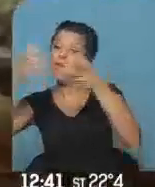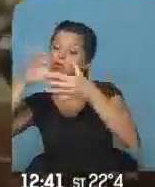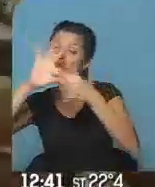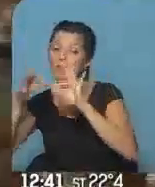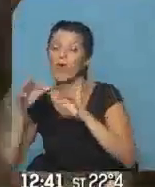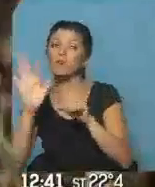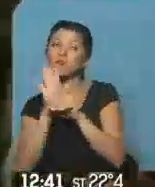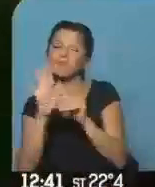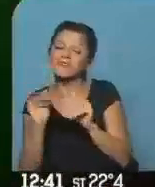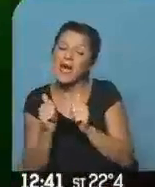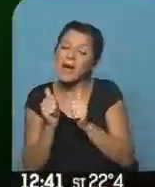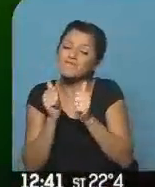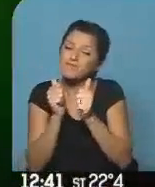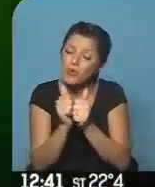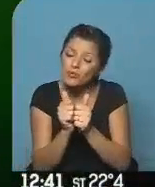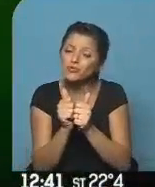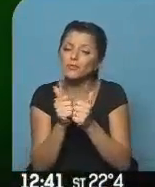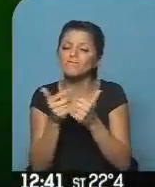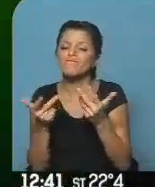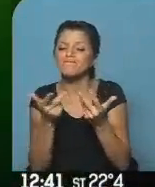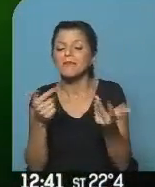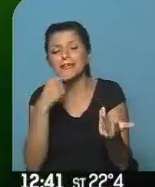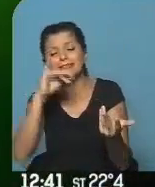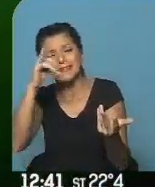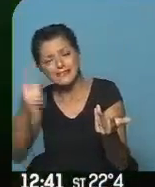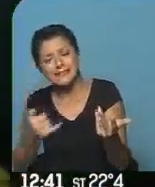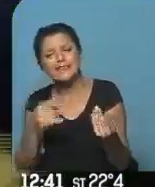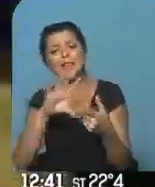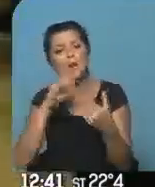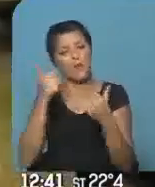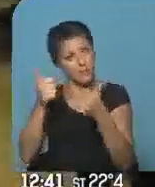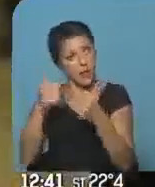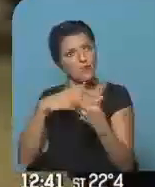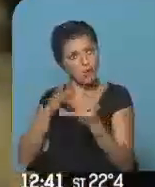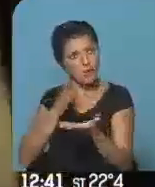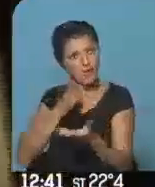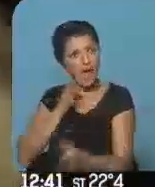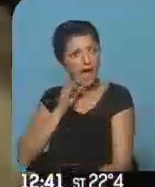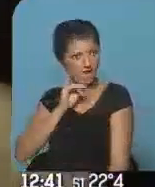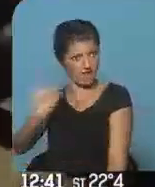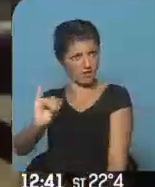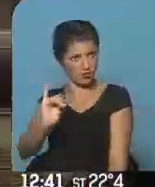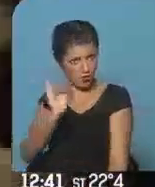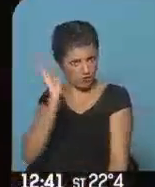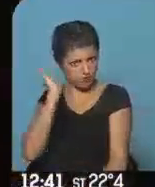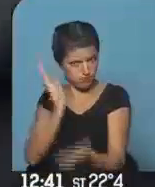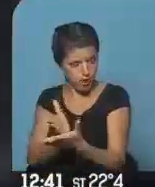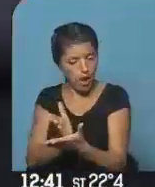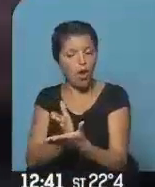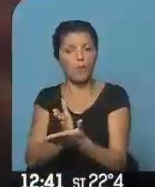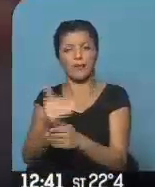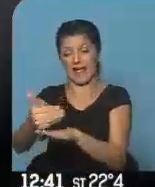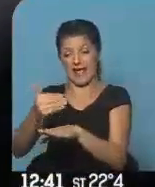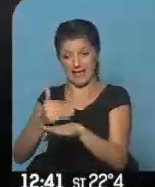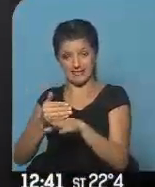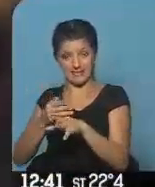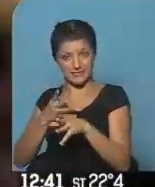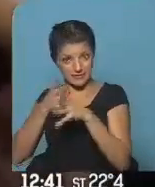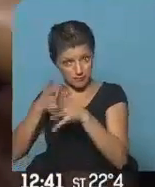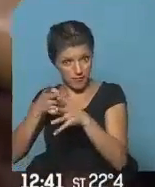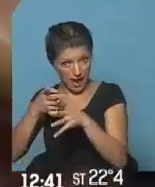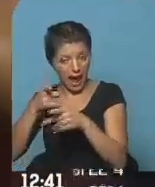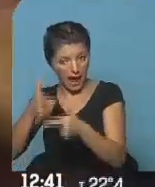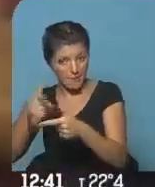bueno, está muy bien como advertencia o como represalia después del ataque con armas químicas, presuntas